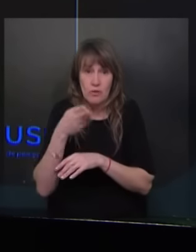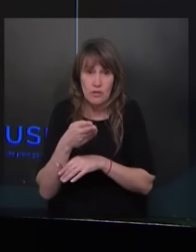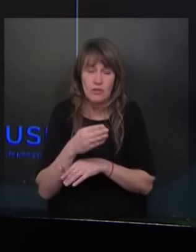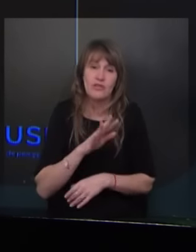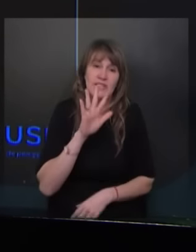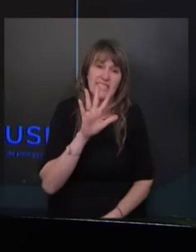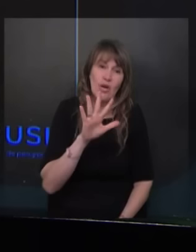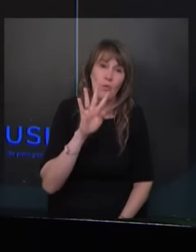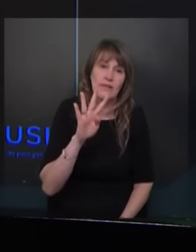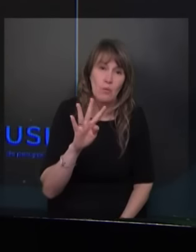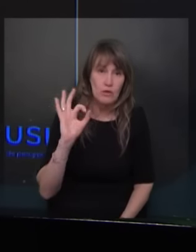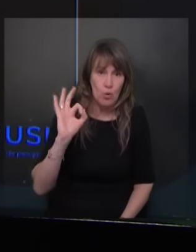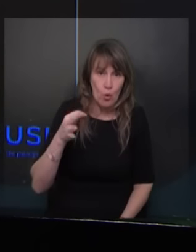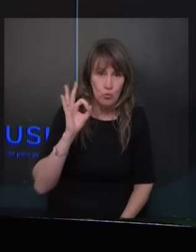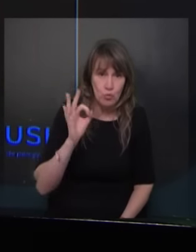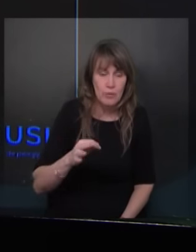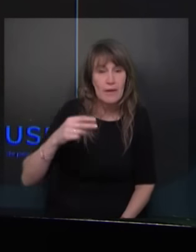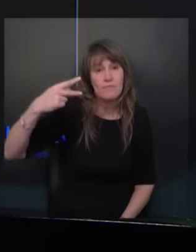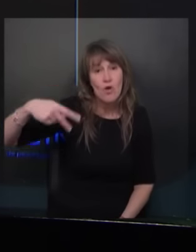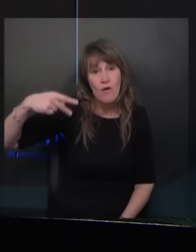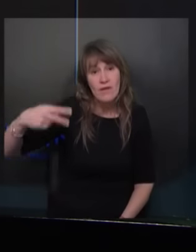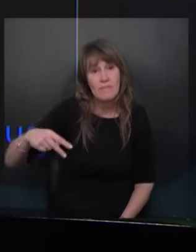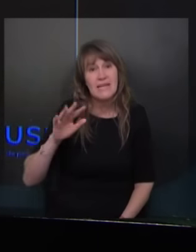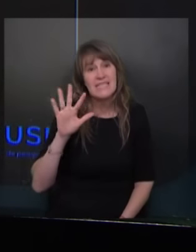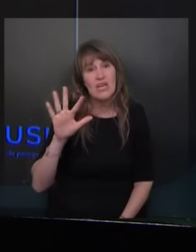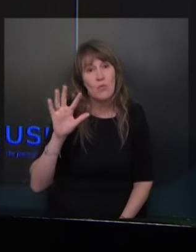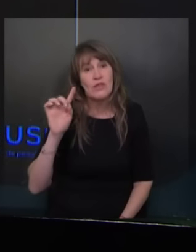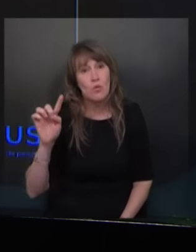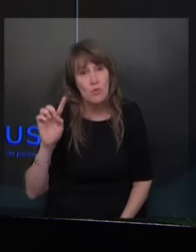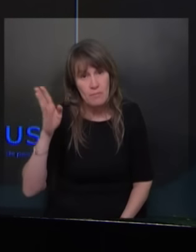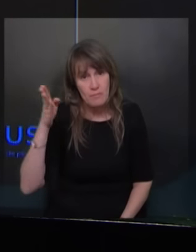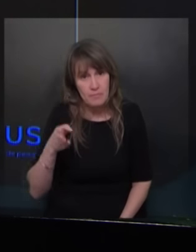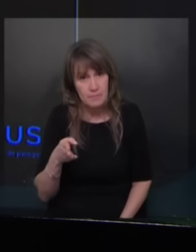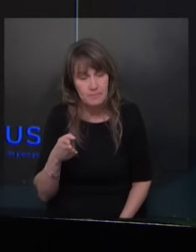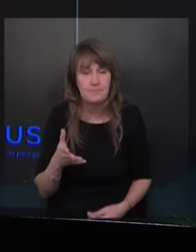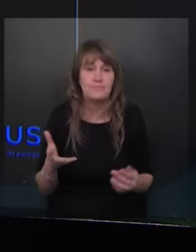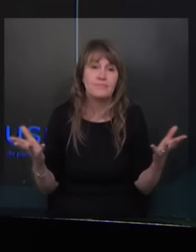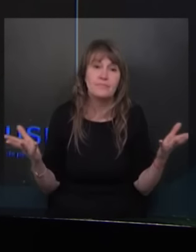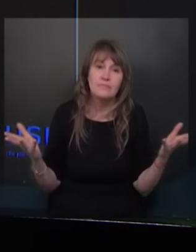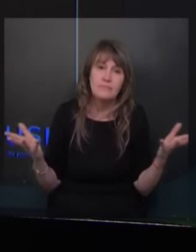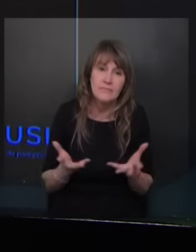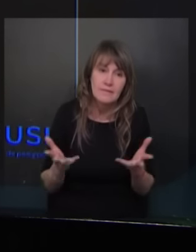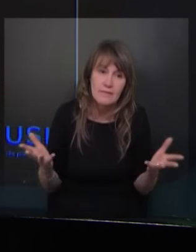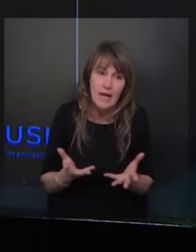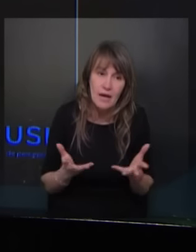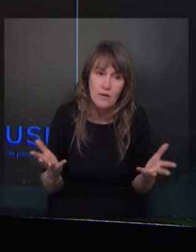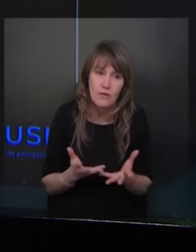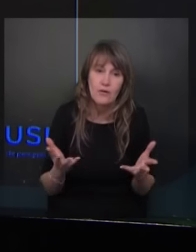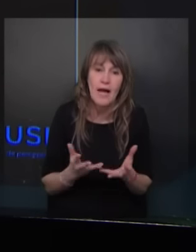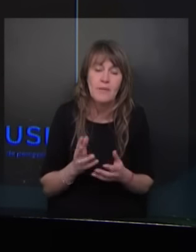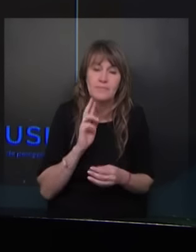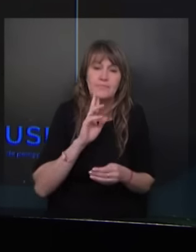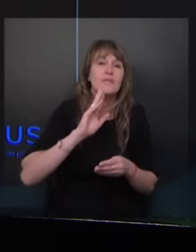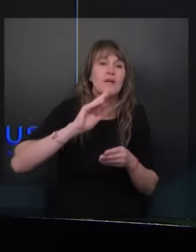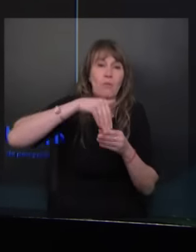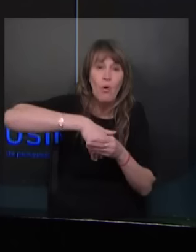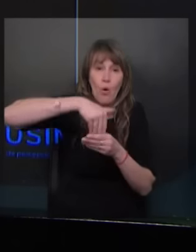octubre 51 en noviembre y qué pasó ahora vemos eh que la la la votación que